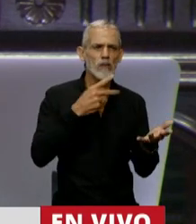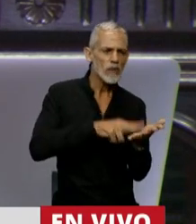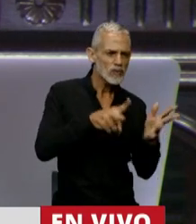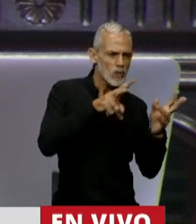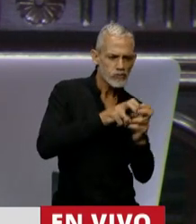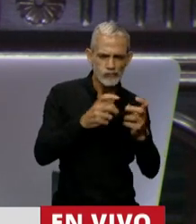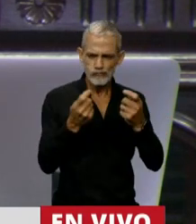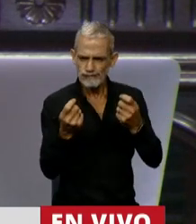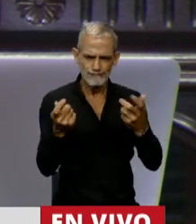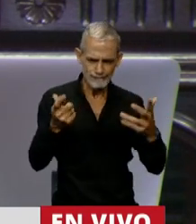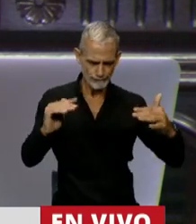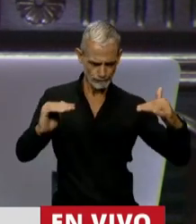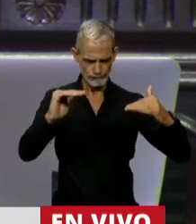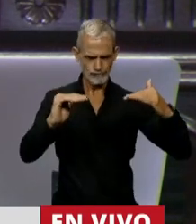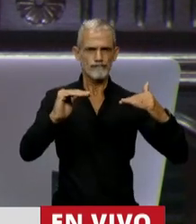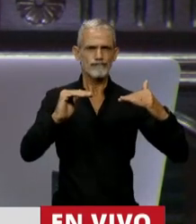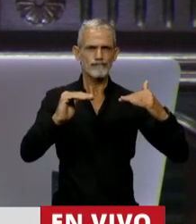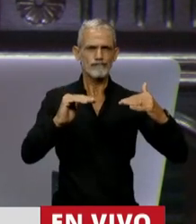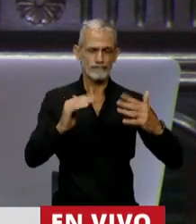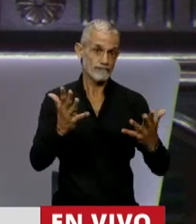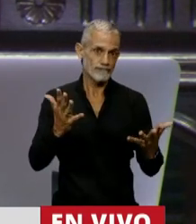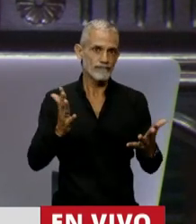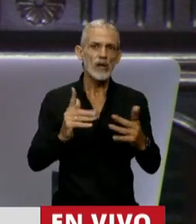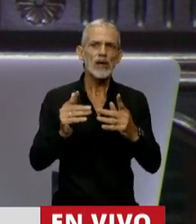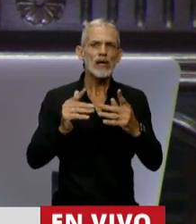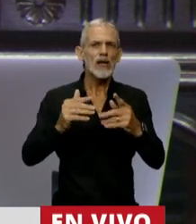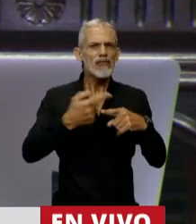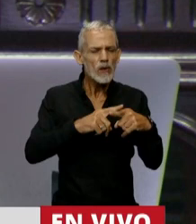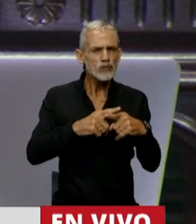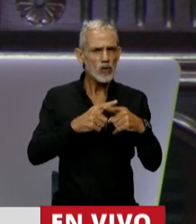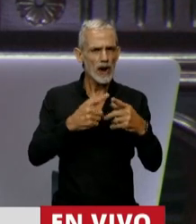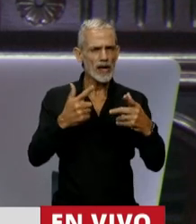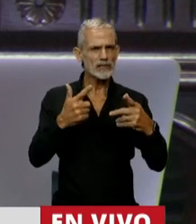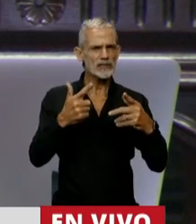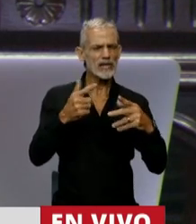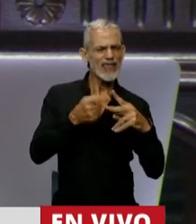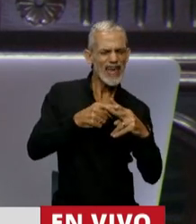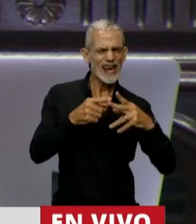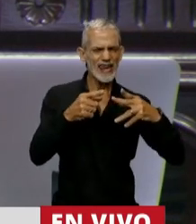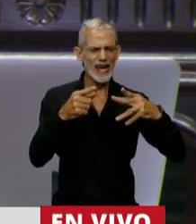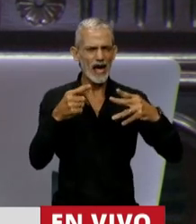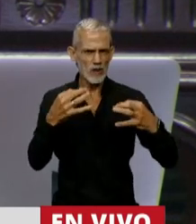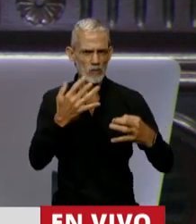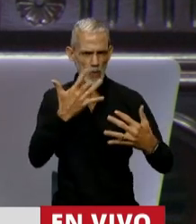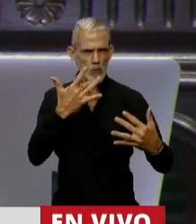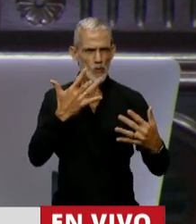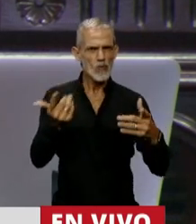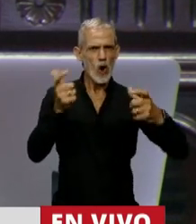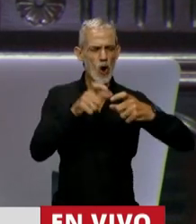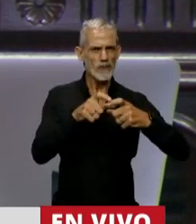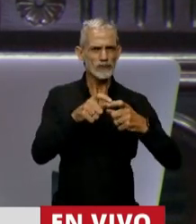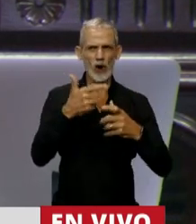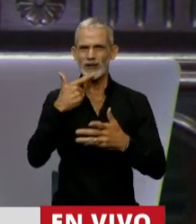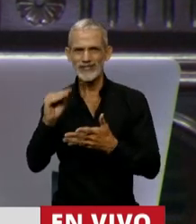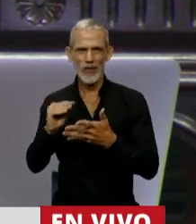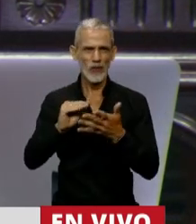Argentina. Esas discusiones que han sido sumamente educadas, técnicas y elegantes a lo largo de este año en esa comisión